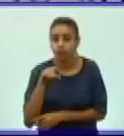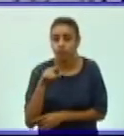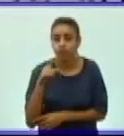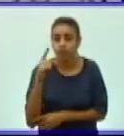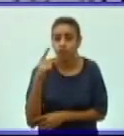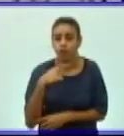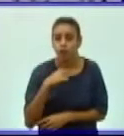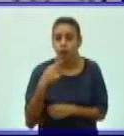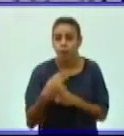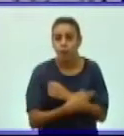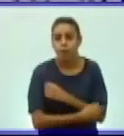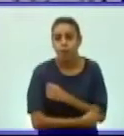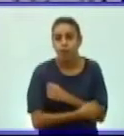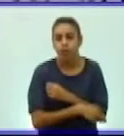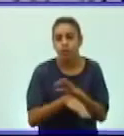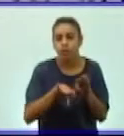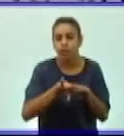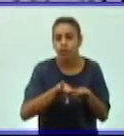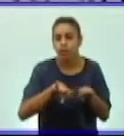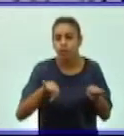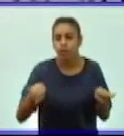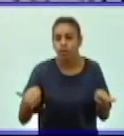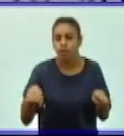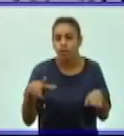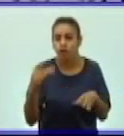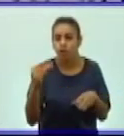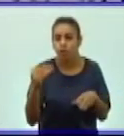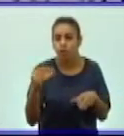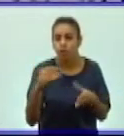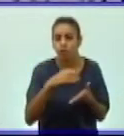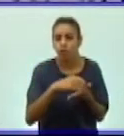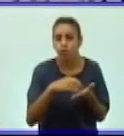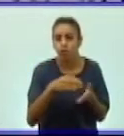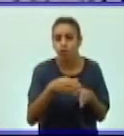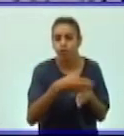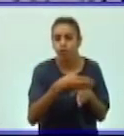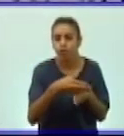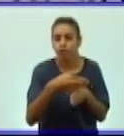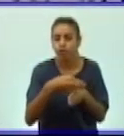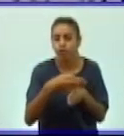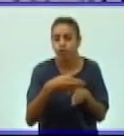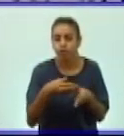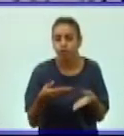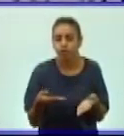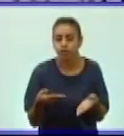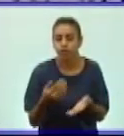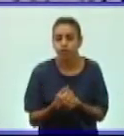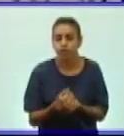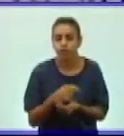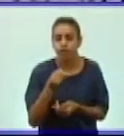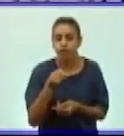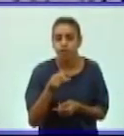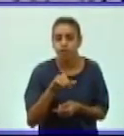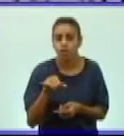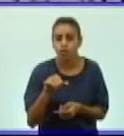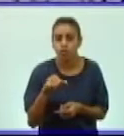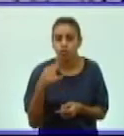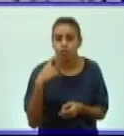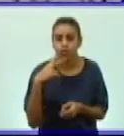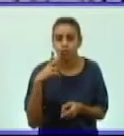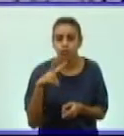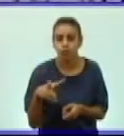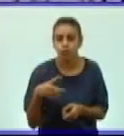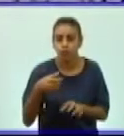países incluso se dividieran en diferentes estados. Sucedió similar también en la Unión Soviética. Por tanto, en el mapa de la página